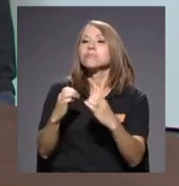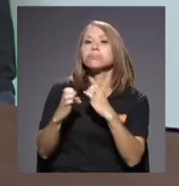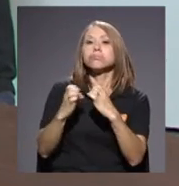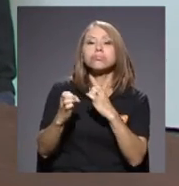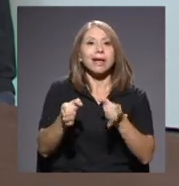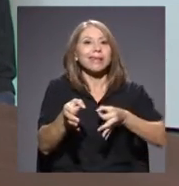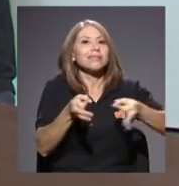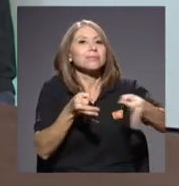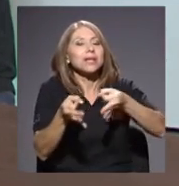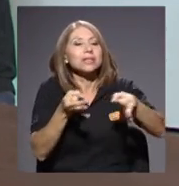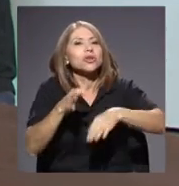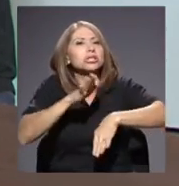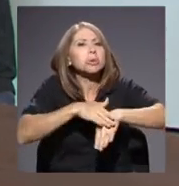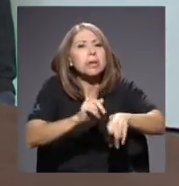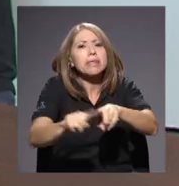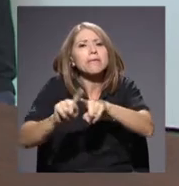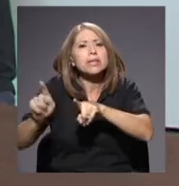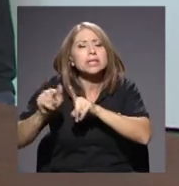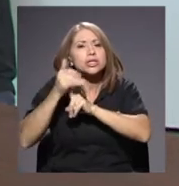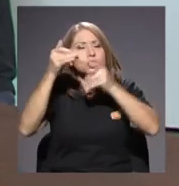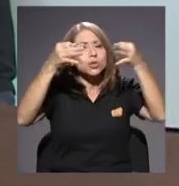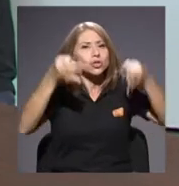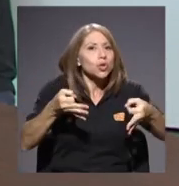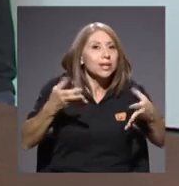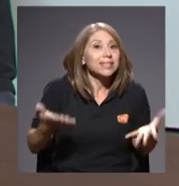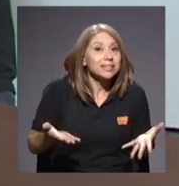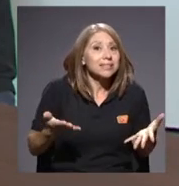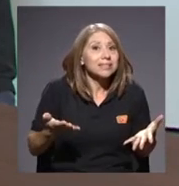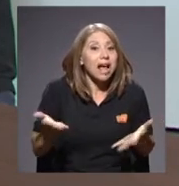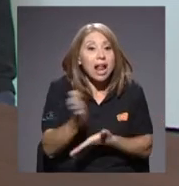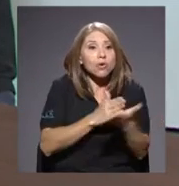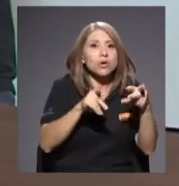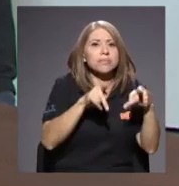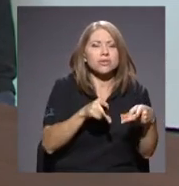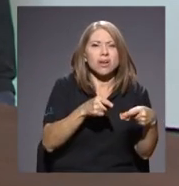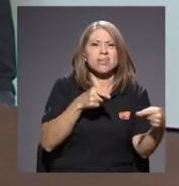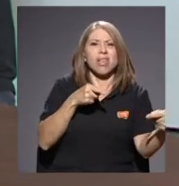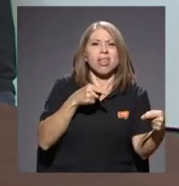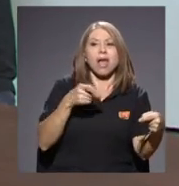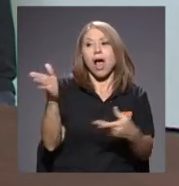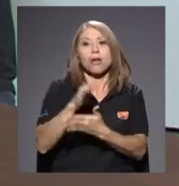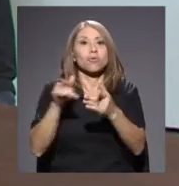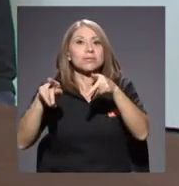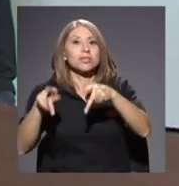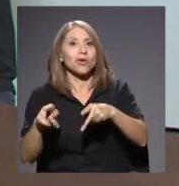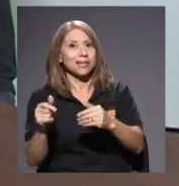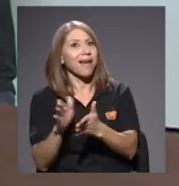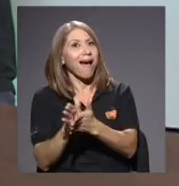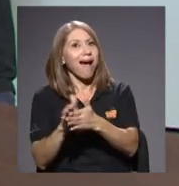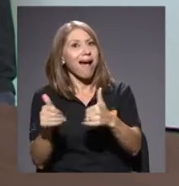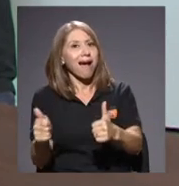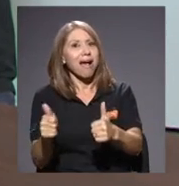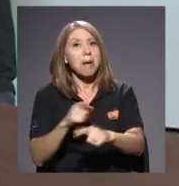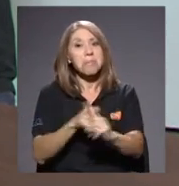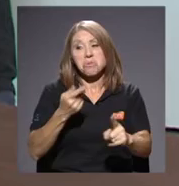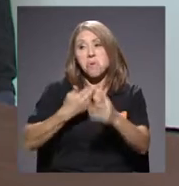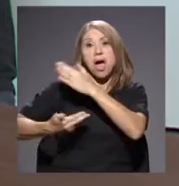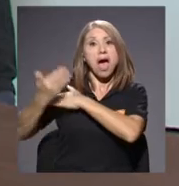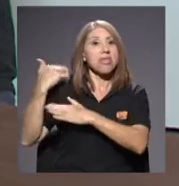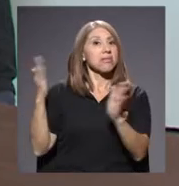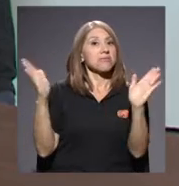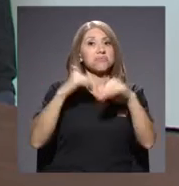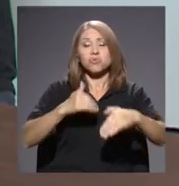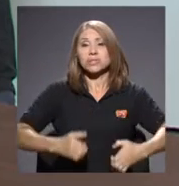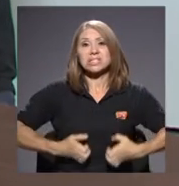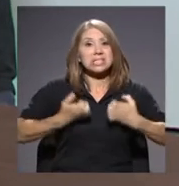decisiones polémicas que han tomado, polémicas para algunos, para otros aplaudidas, durante todo un año. Eso no existía antes, o al menos yo no lo recuerdo,